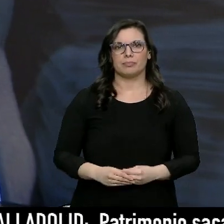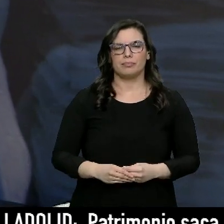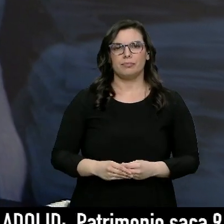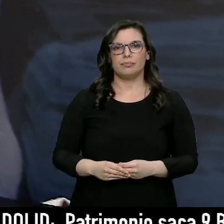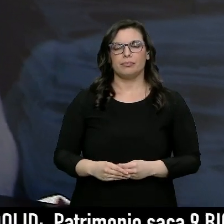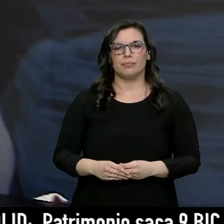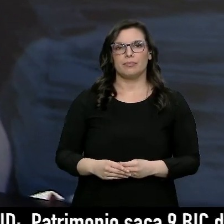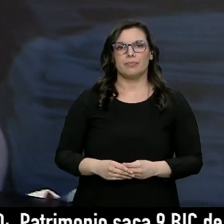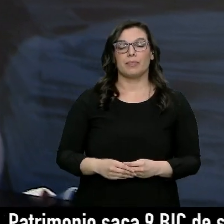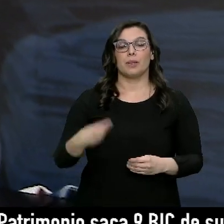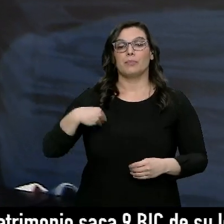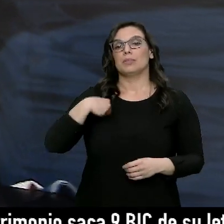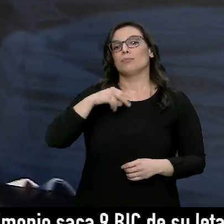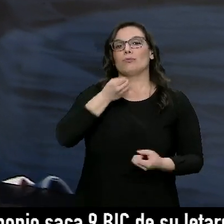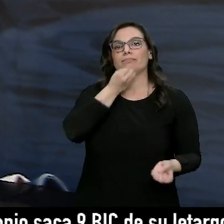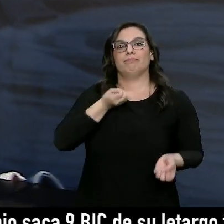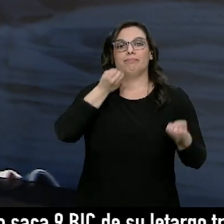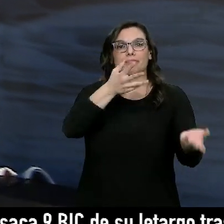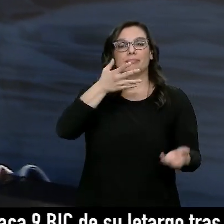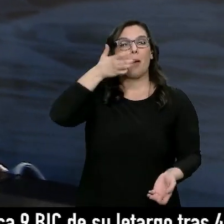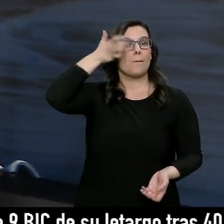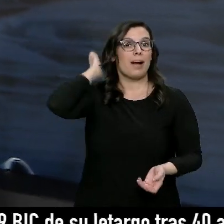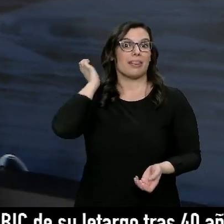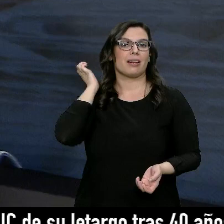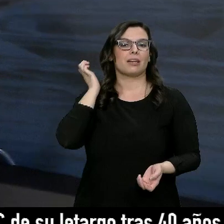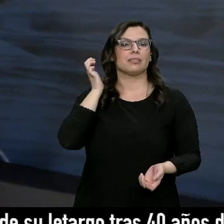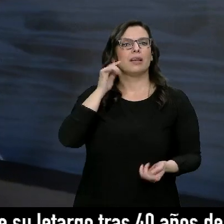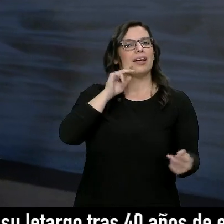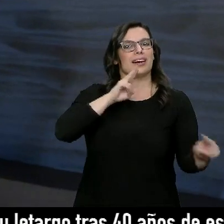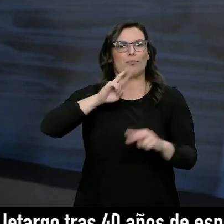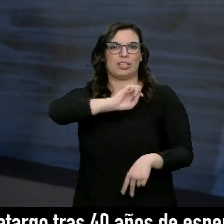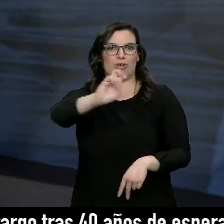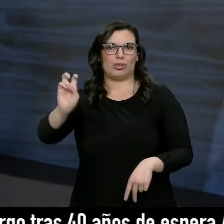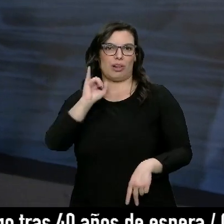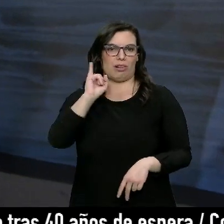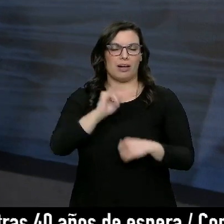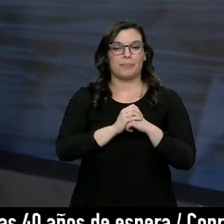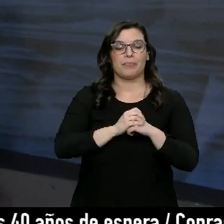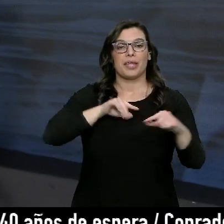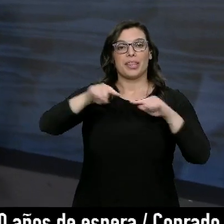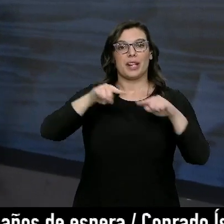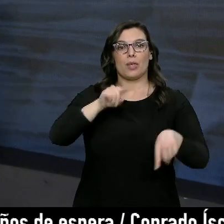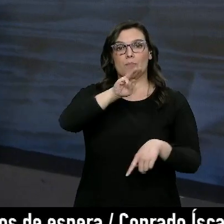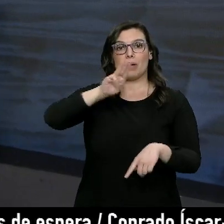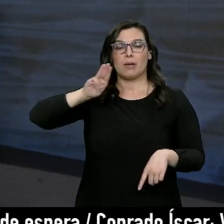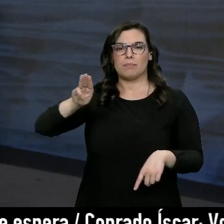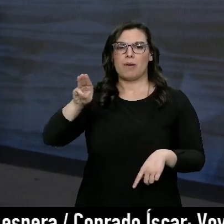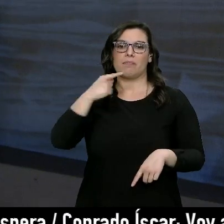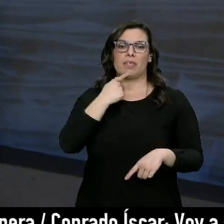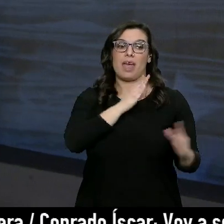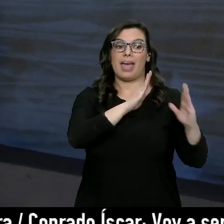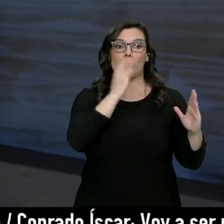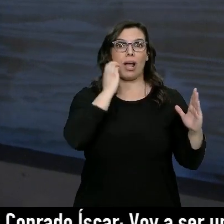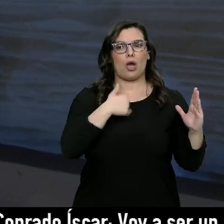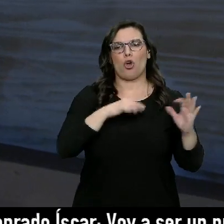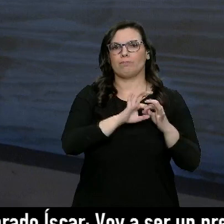Siguen las reacciones a la confesión de Luis Bárcenas a la Fiscalía Anticorrupción. La dirección del Partido Popular marca distancias con la etapa de Mariano Rajoy